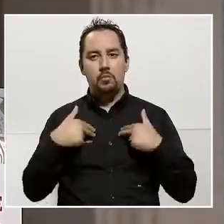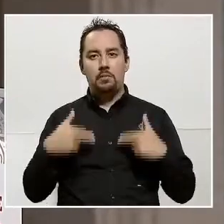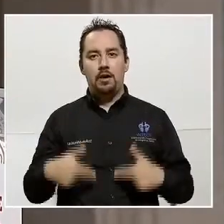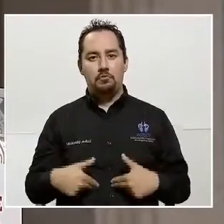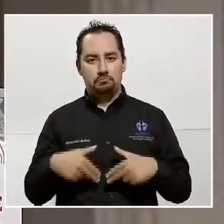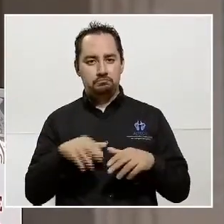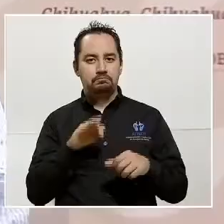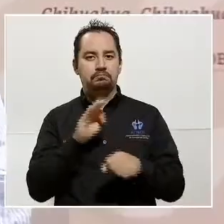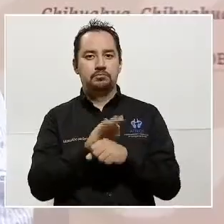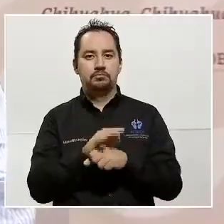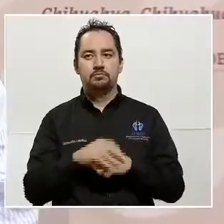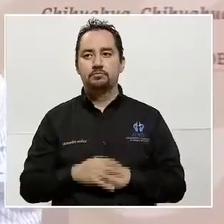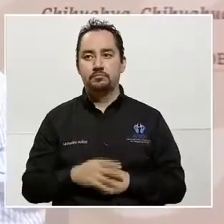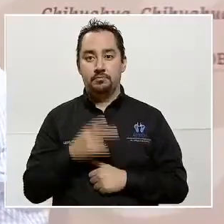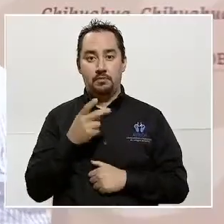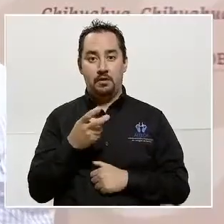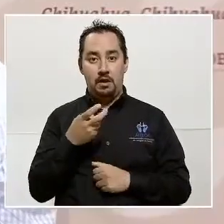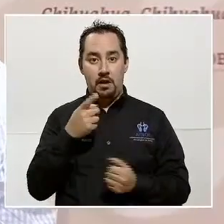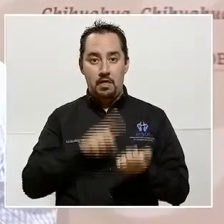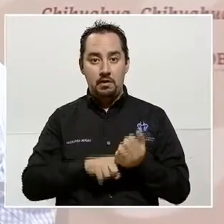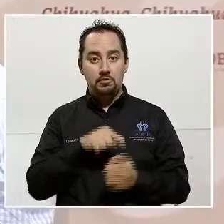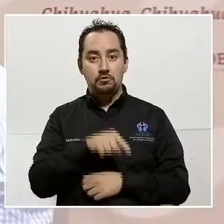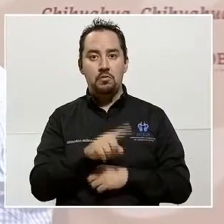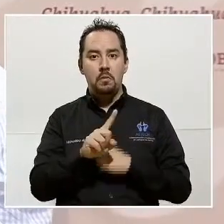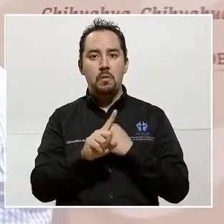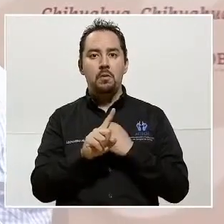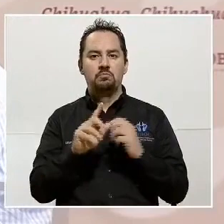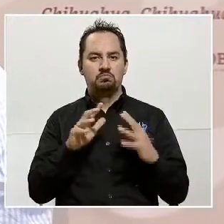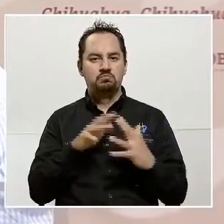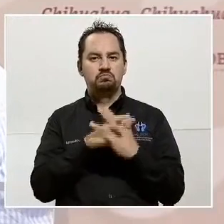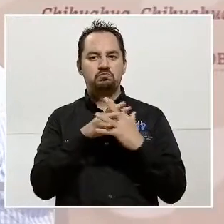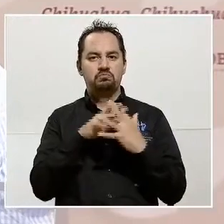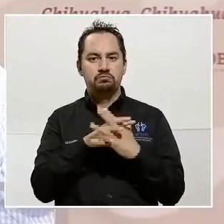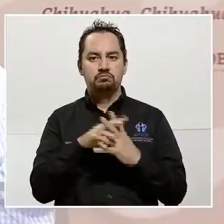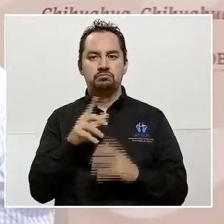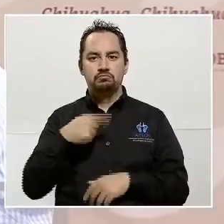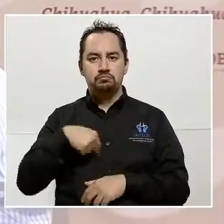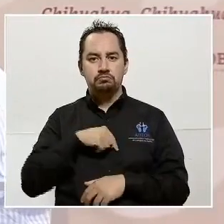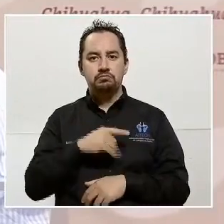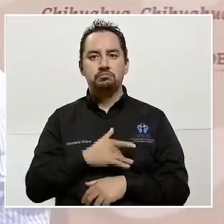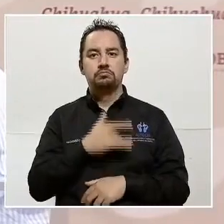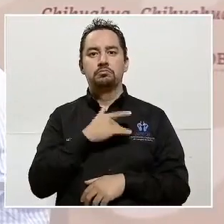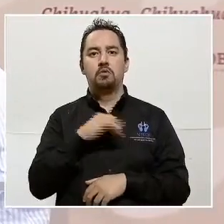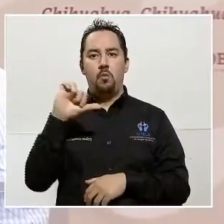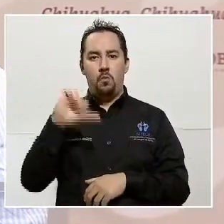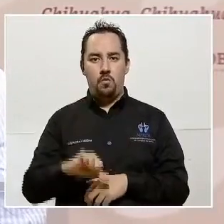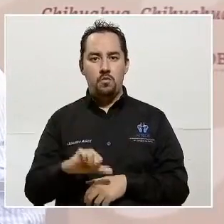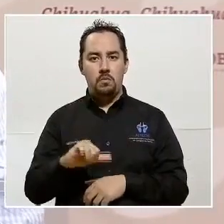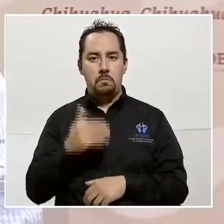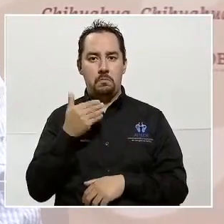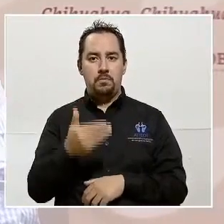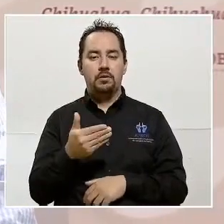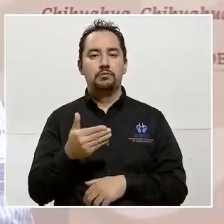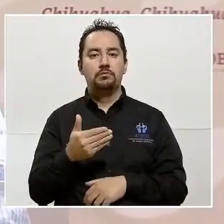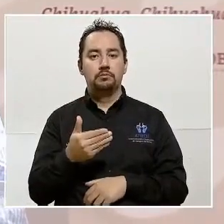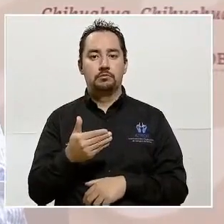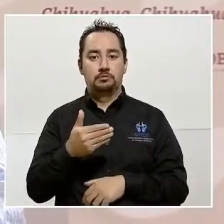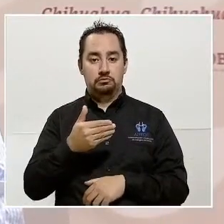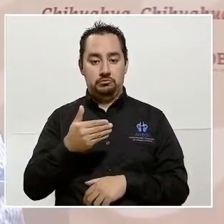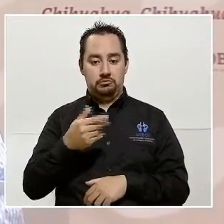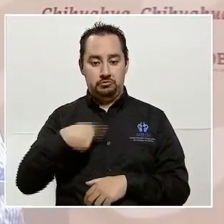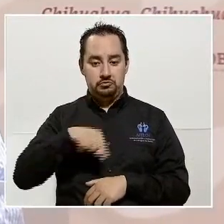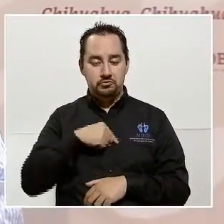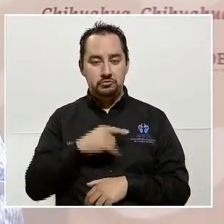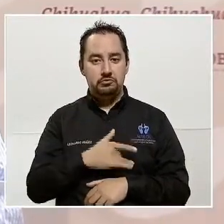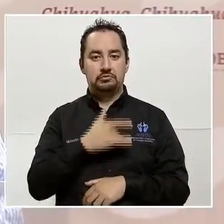Esas tercas y dignas luchas nos reciben hoy y nos sentimos